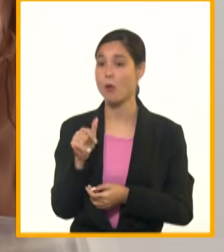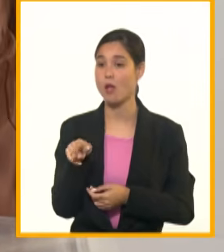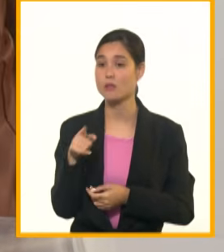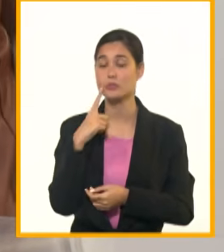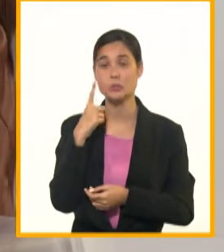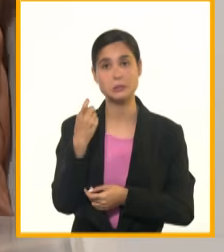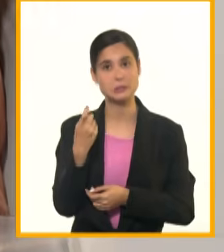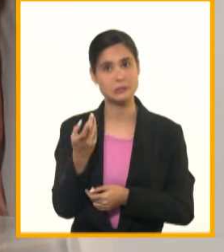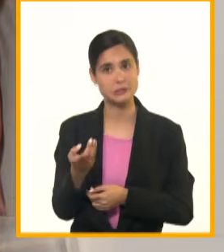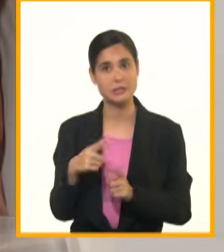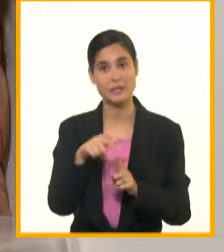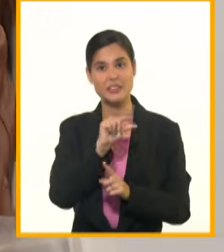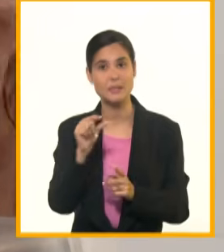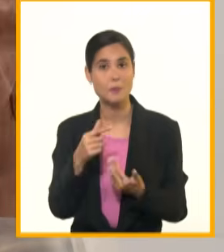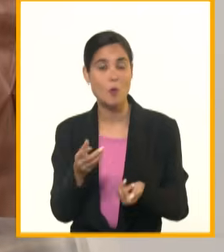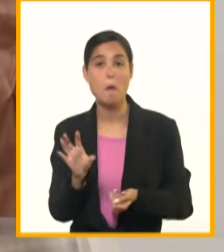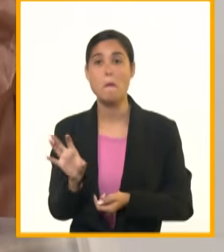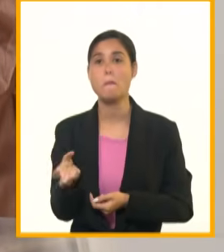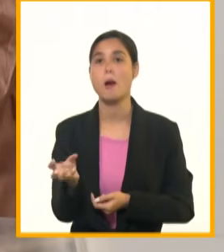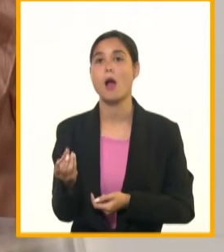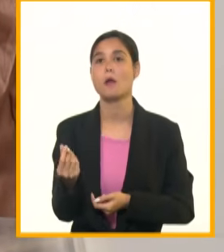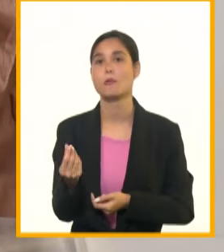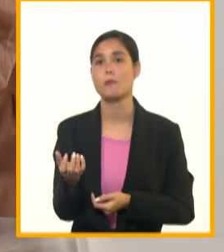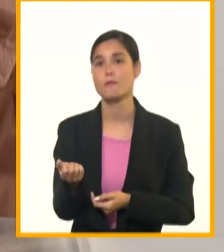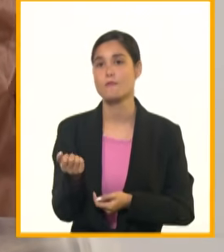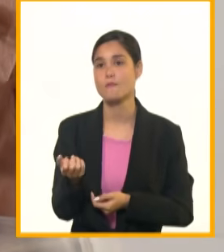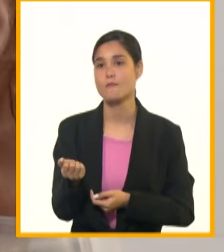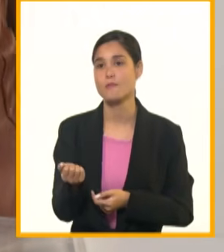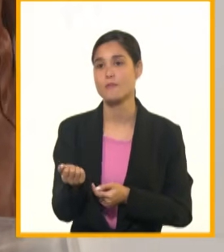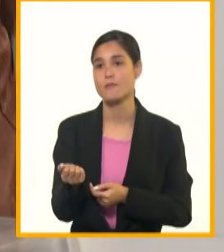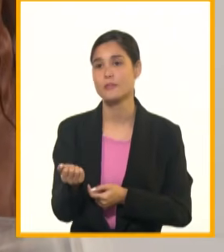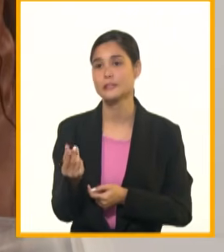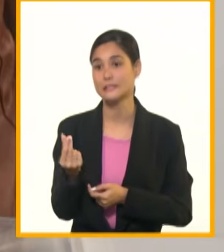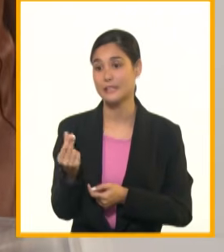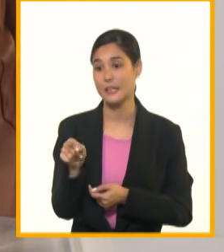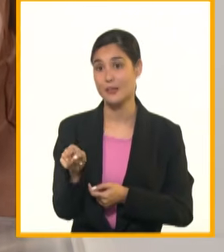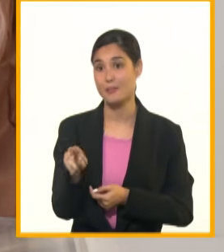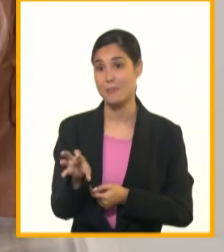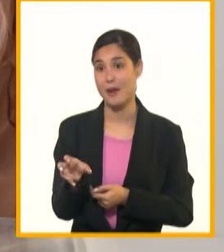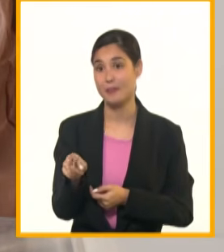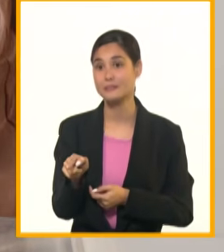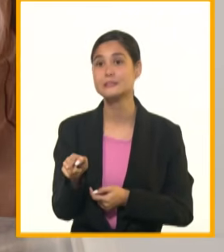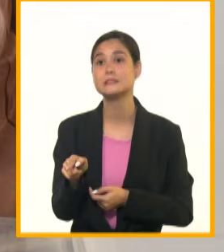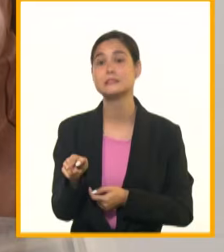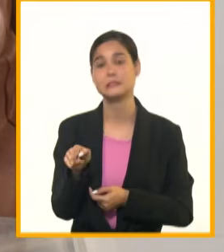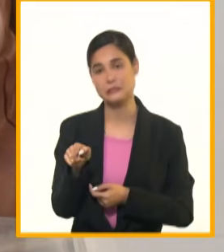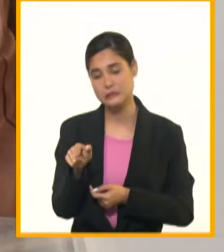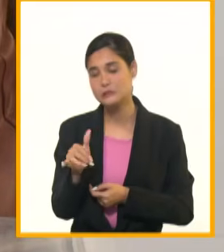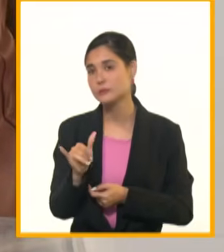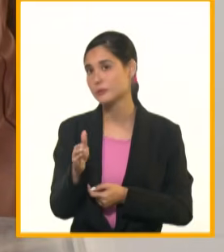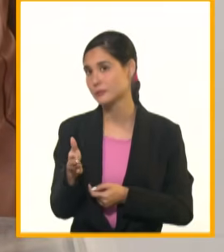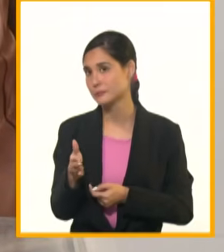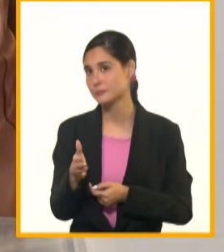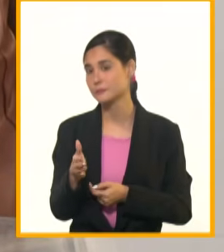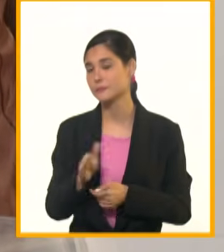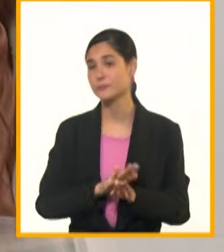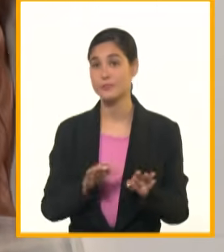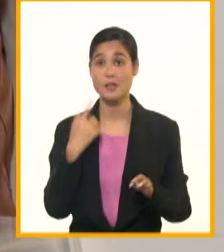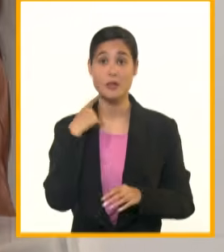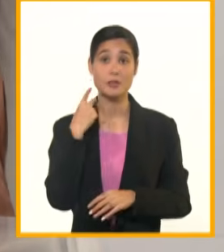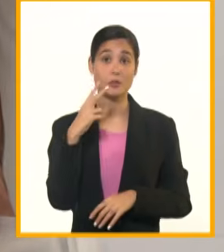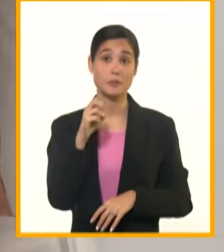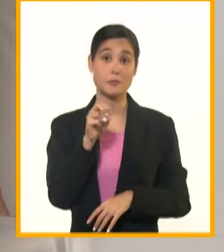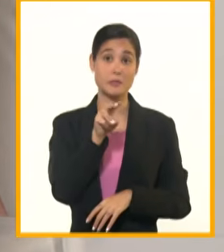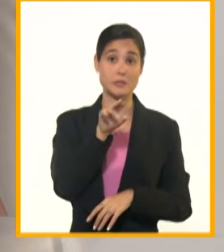tema e ir trabajando cada una de las reservas para asegurar 2026 que el resultado no solo